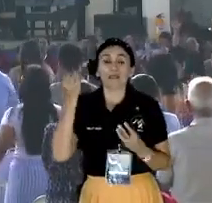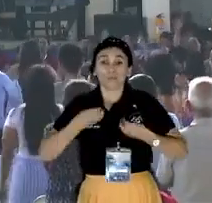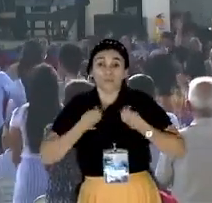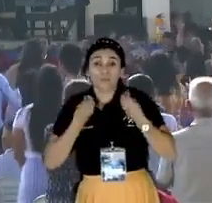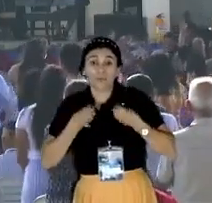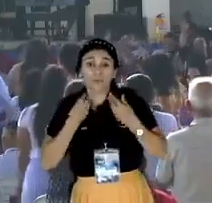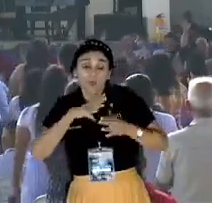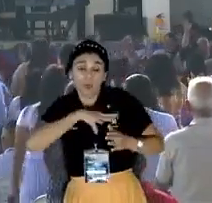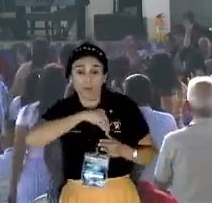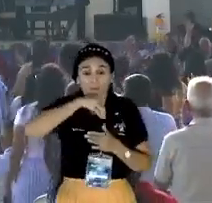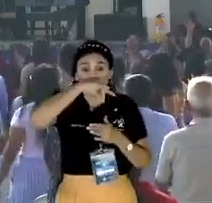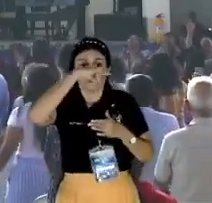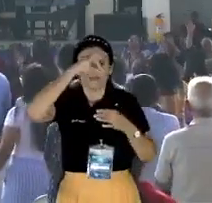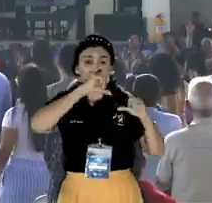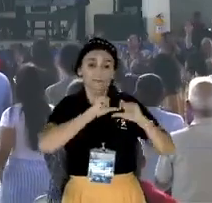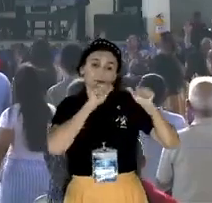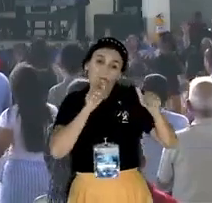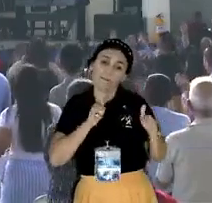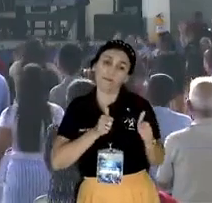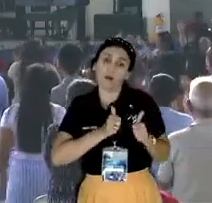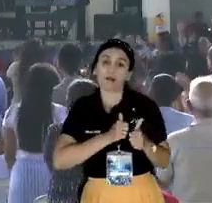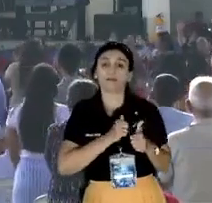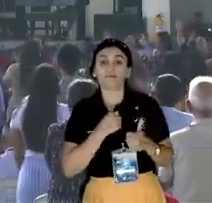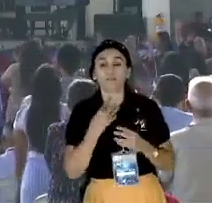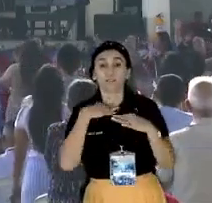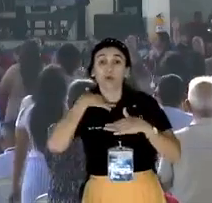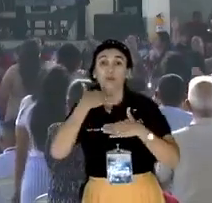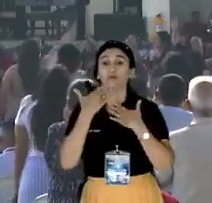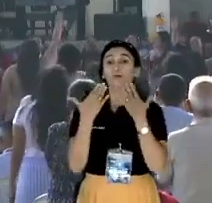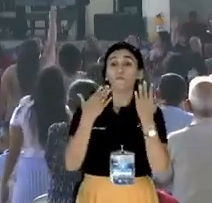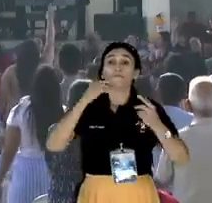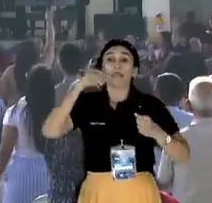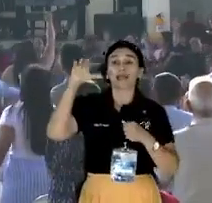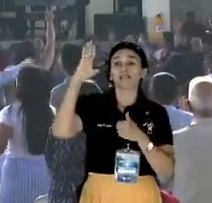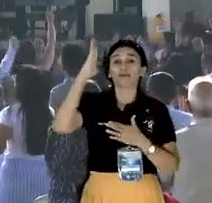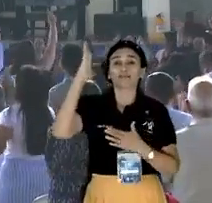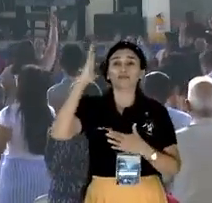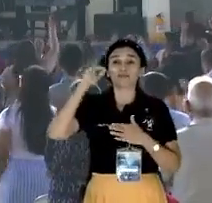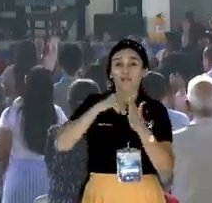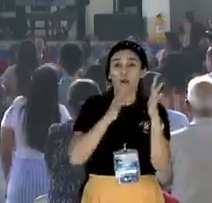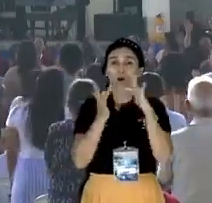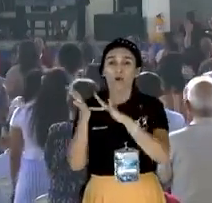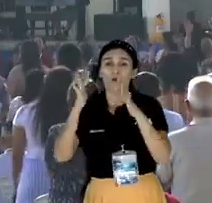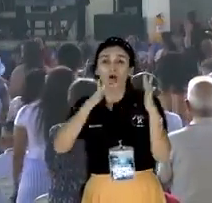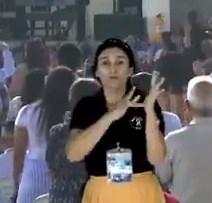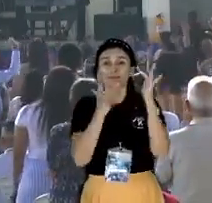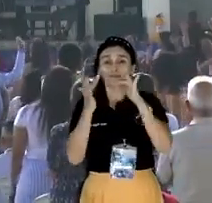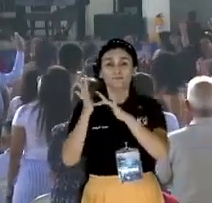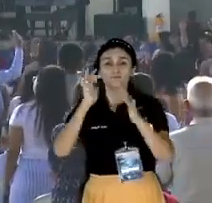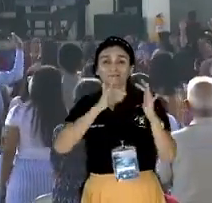En mi alma y en mi corazón. Por eso yo digo, Jesucristo es Dios.